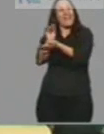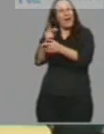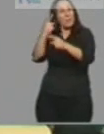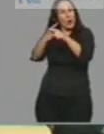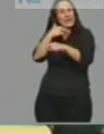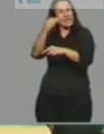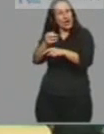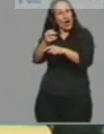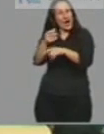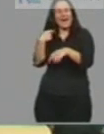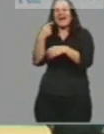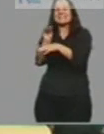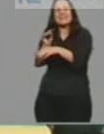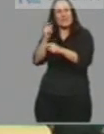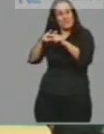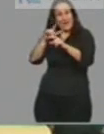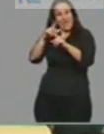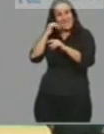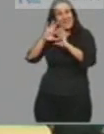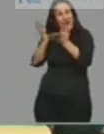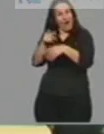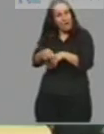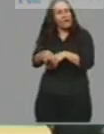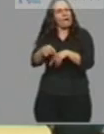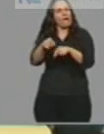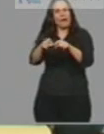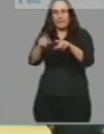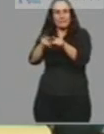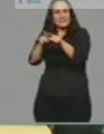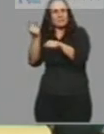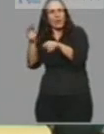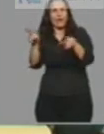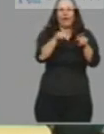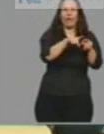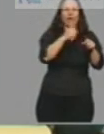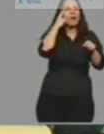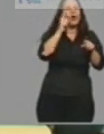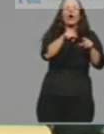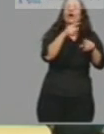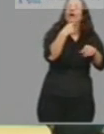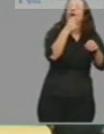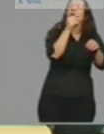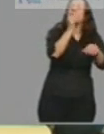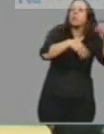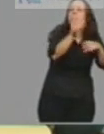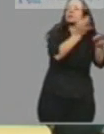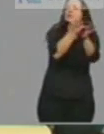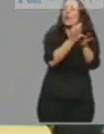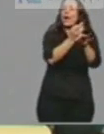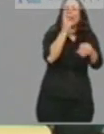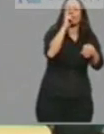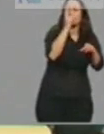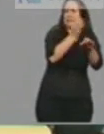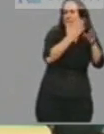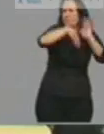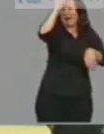la asignación universal por hijo, es la totalidad de las más de 2.000 escuelas que se construyeron en estos 10 años en la República Argentina, y